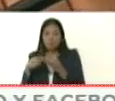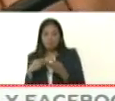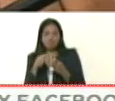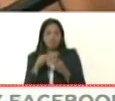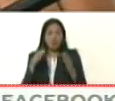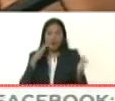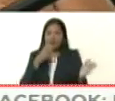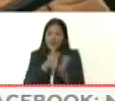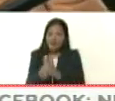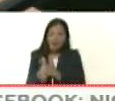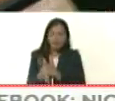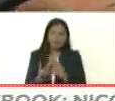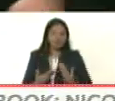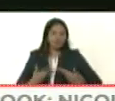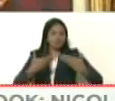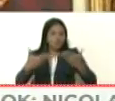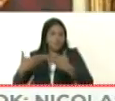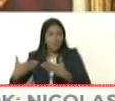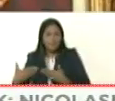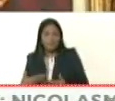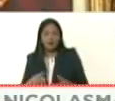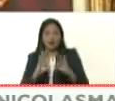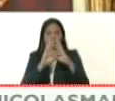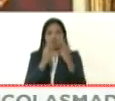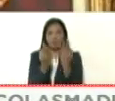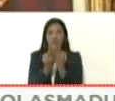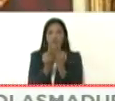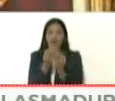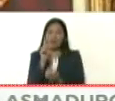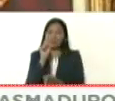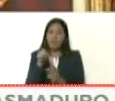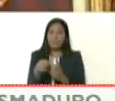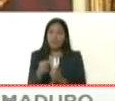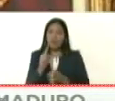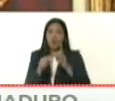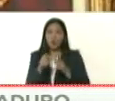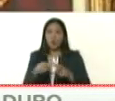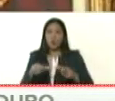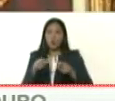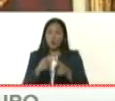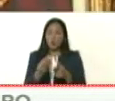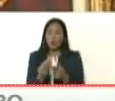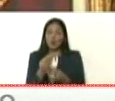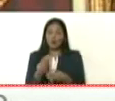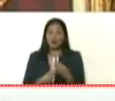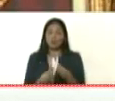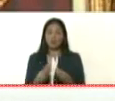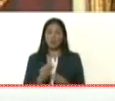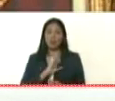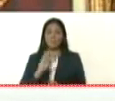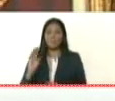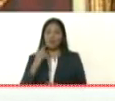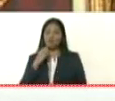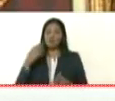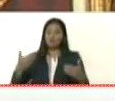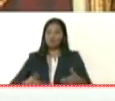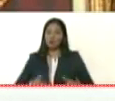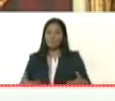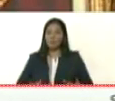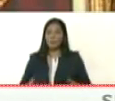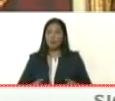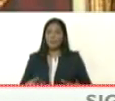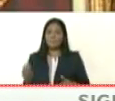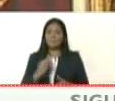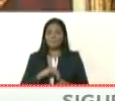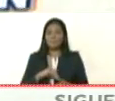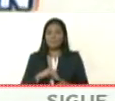Totalmente gratuito, se le lleva a la familia y además algunos complementos hechos en el país. Yo sigo insistiendo, aquí está la